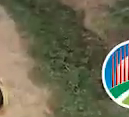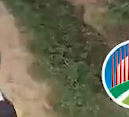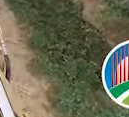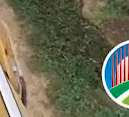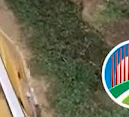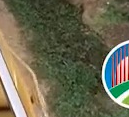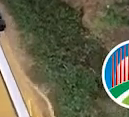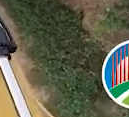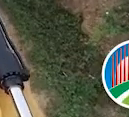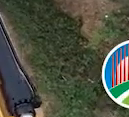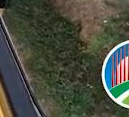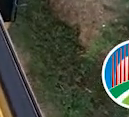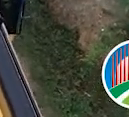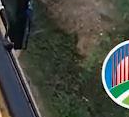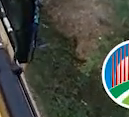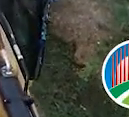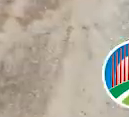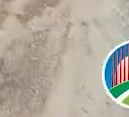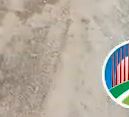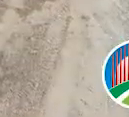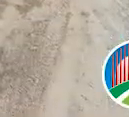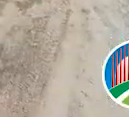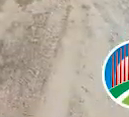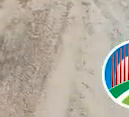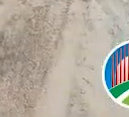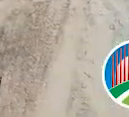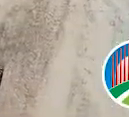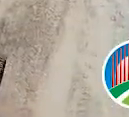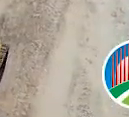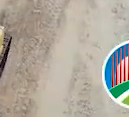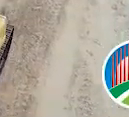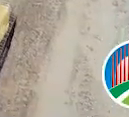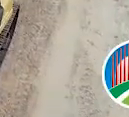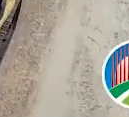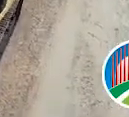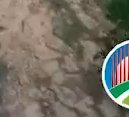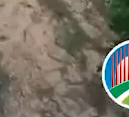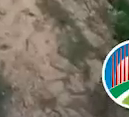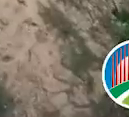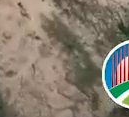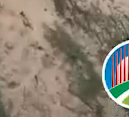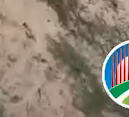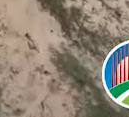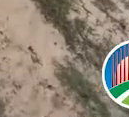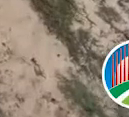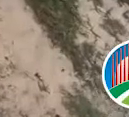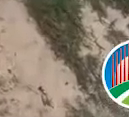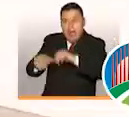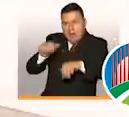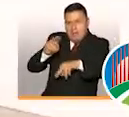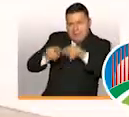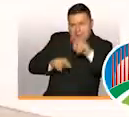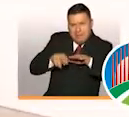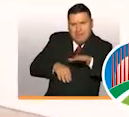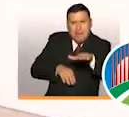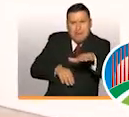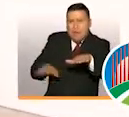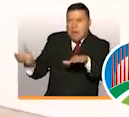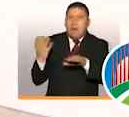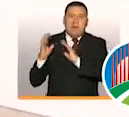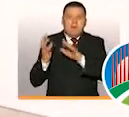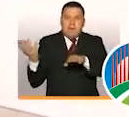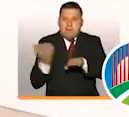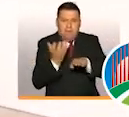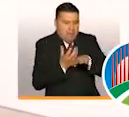mil millones de pesos para intervenir 2000 kilómetros de vías secundarias y terciarias y un cuarto punto presidente muy importante